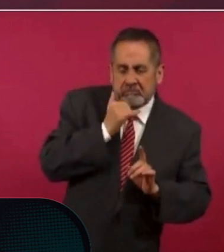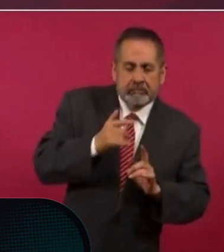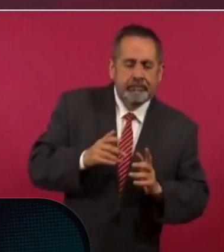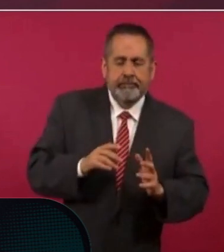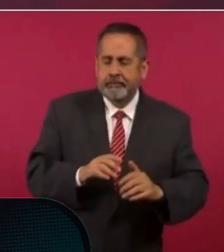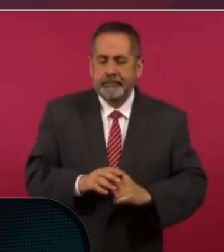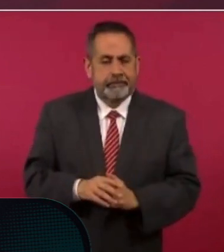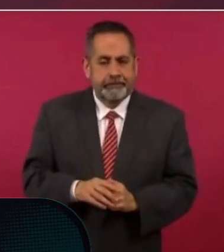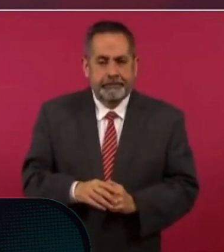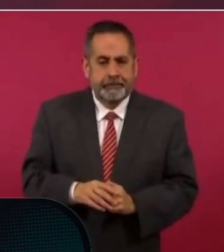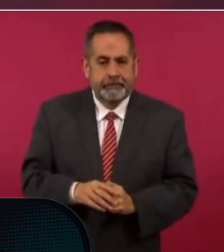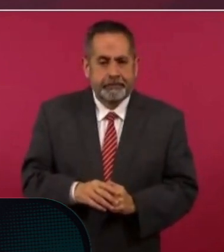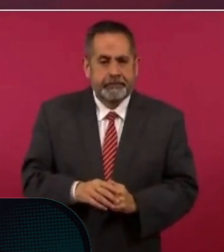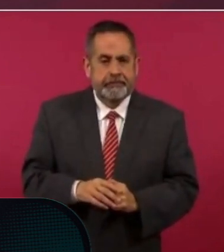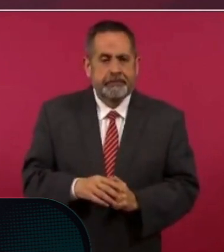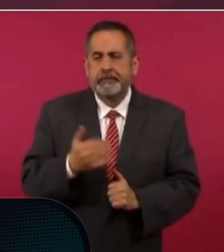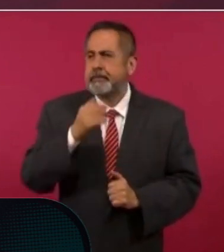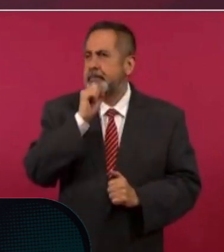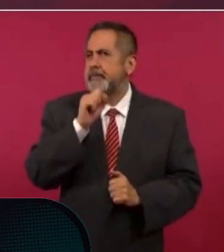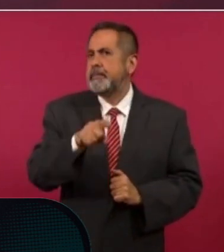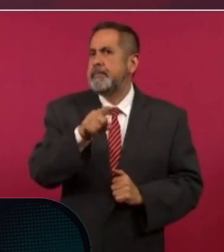una actitud